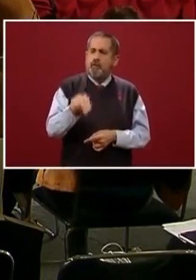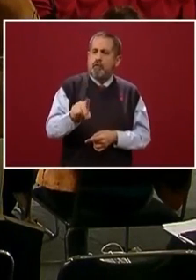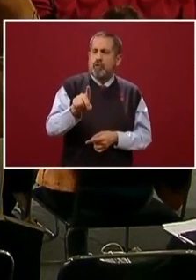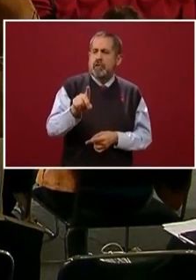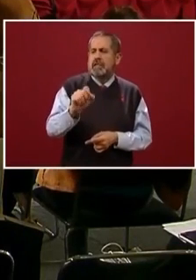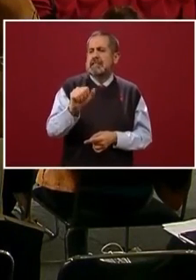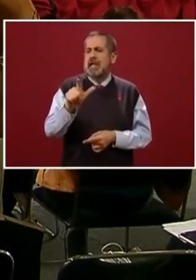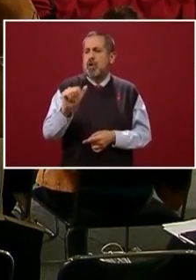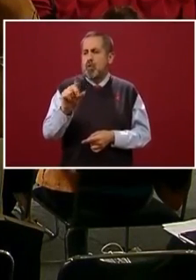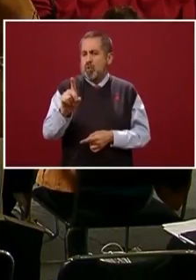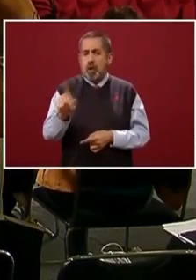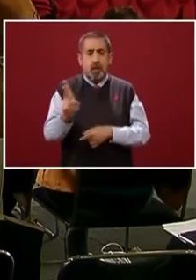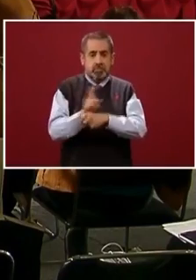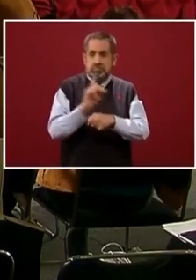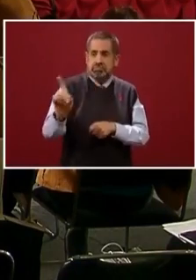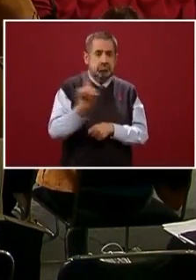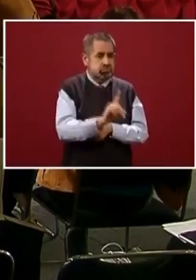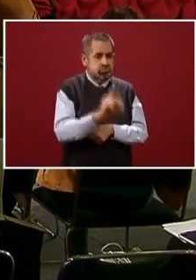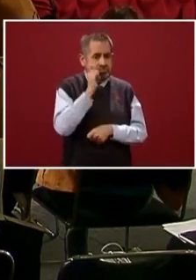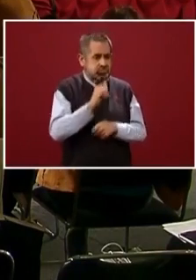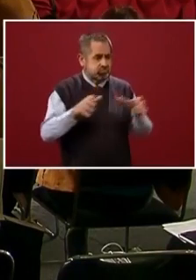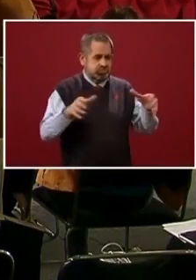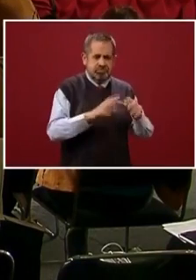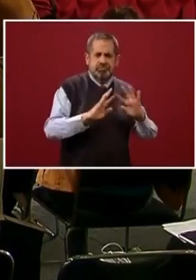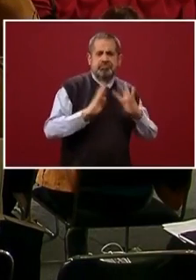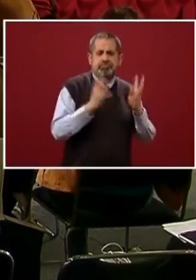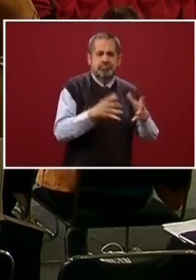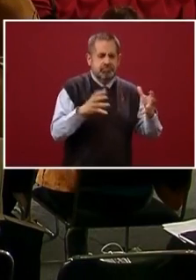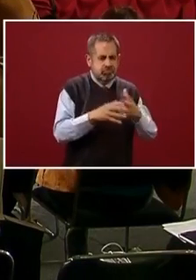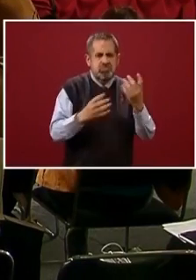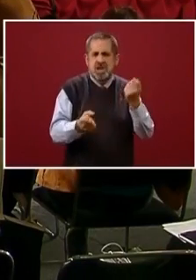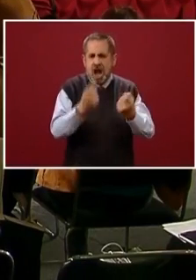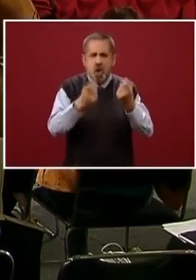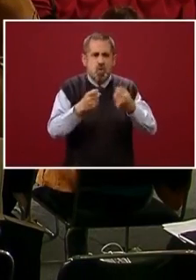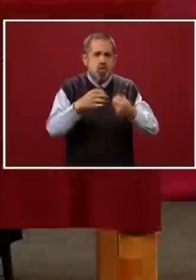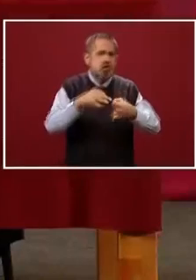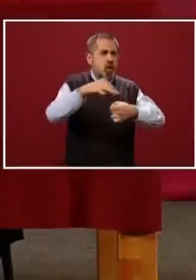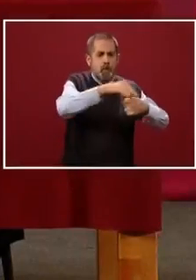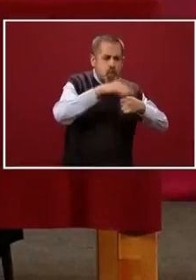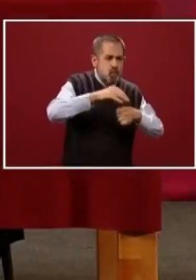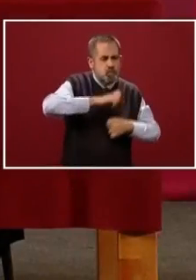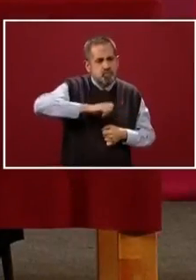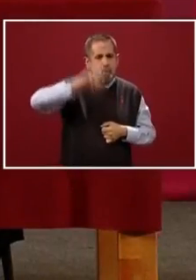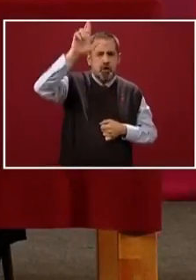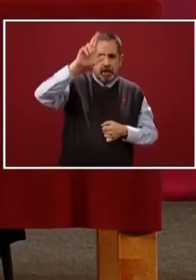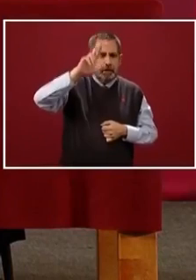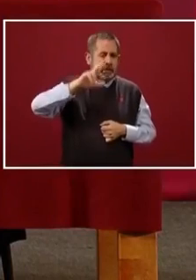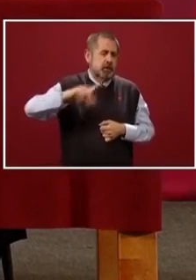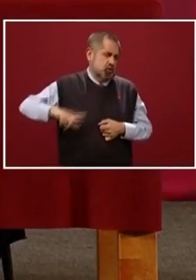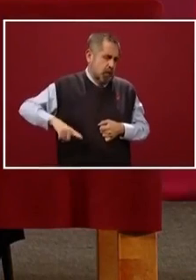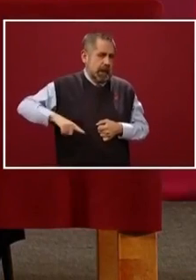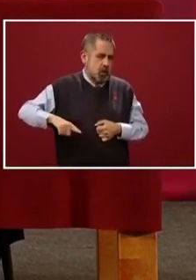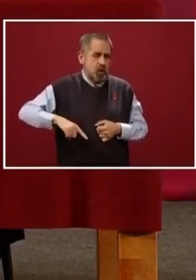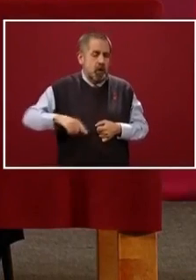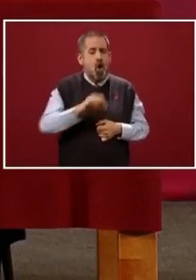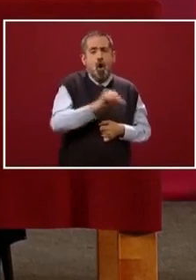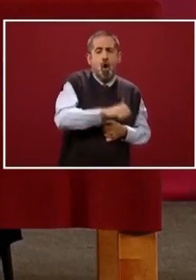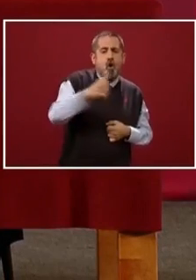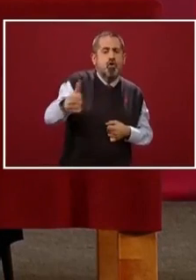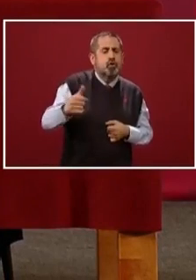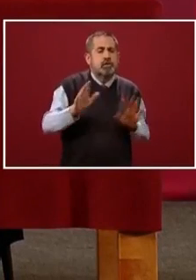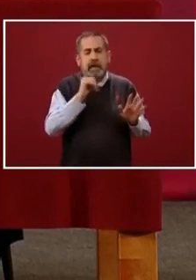es un invitado permanente, y hay algunos miembros que votan, que son básicamente las instituciones públicas, y hay